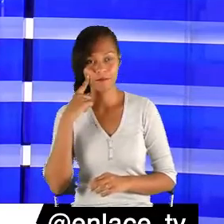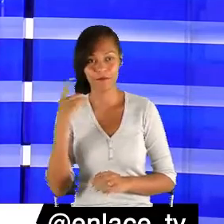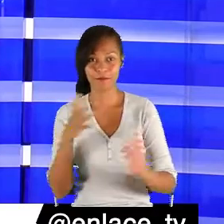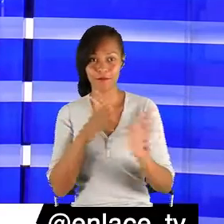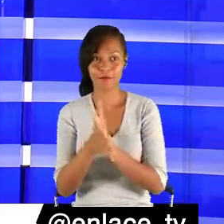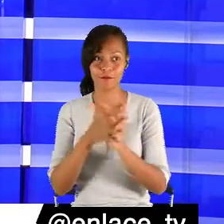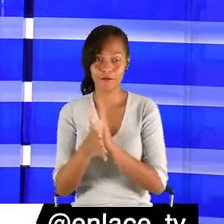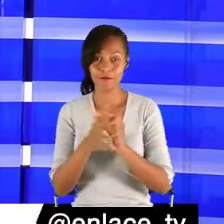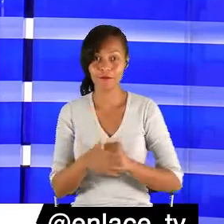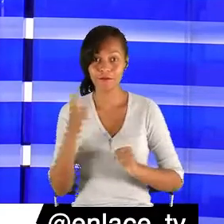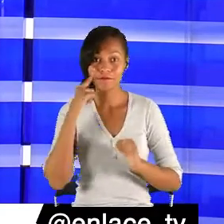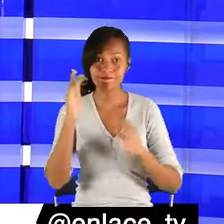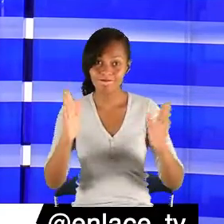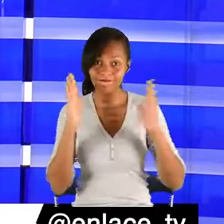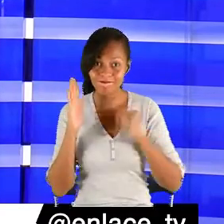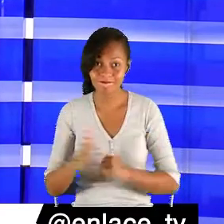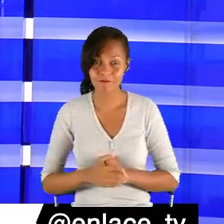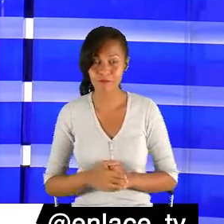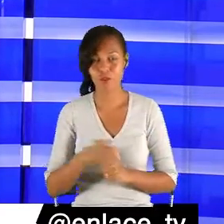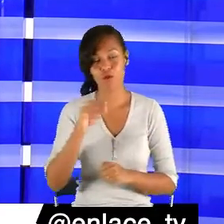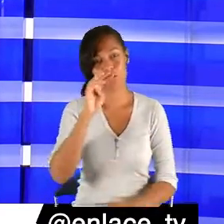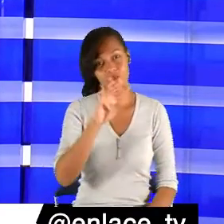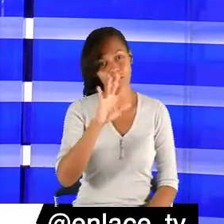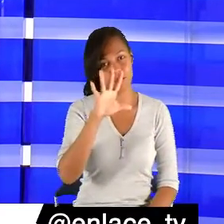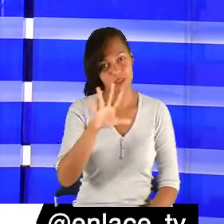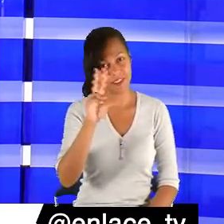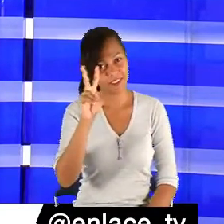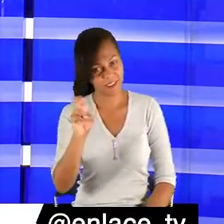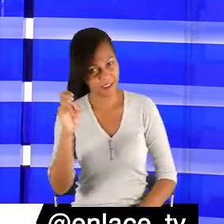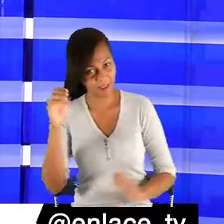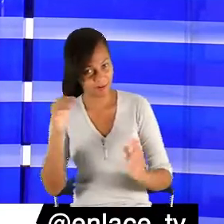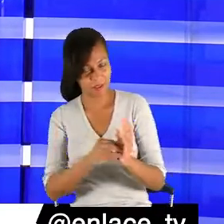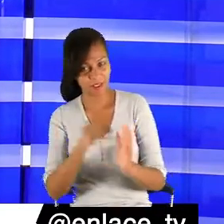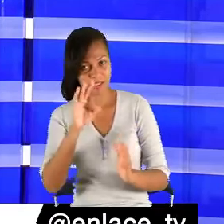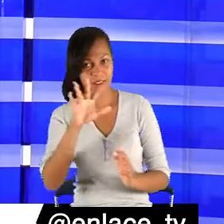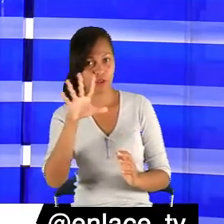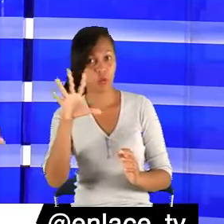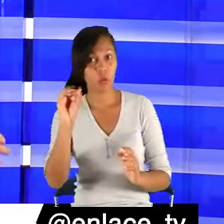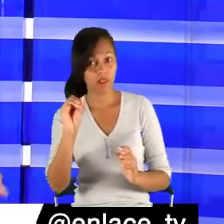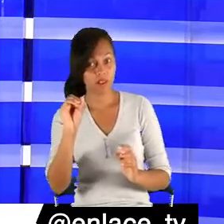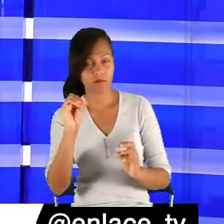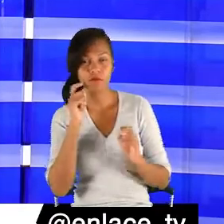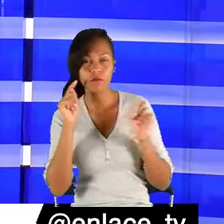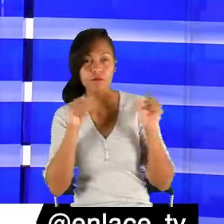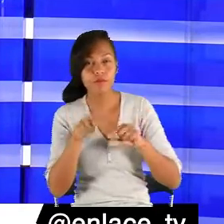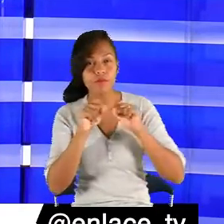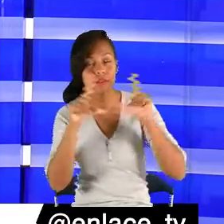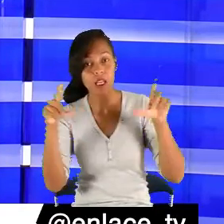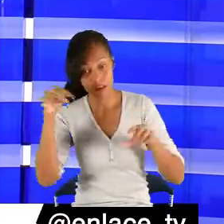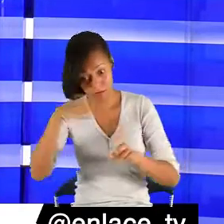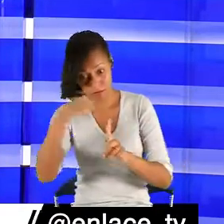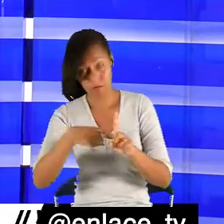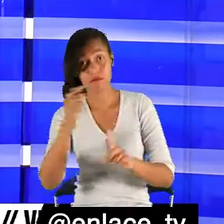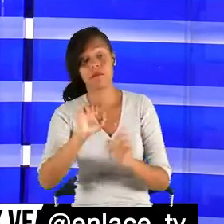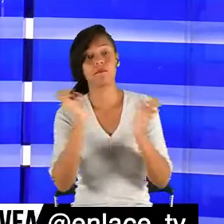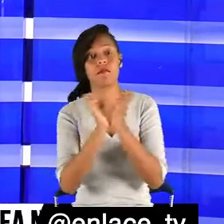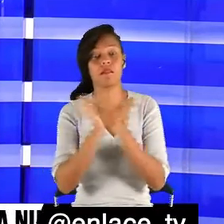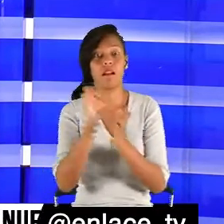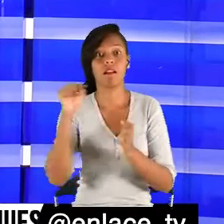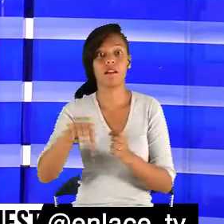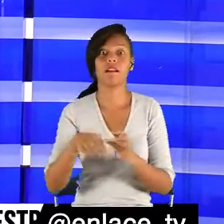con 457 mil 350 visitas en el mes de mayo el portal web de